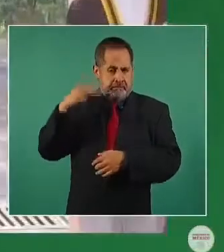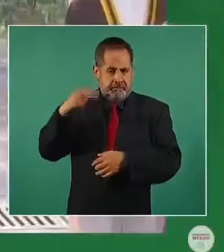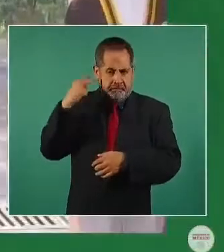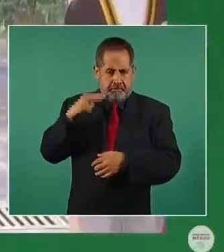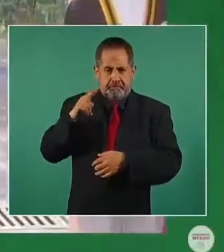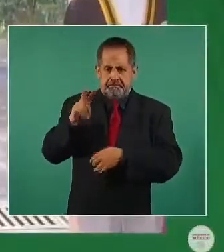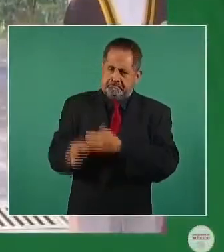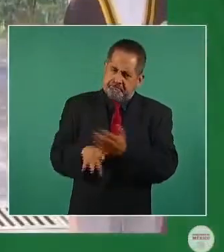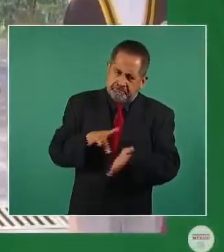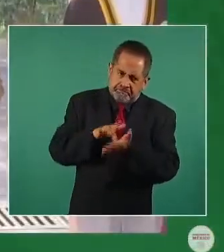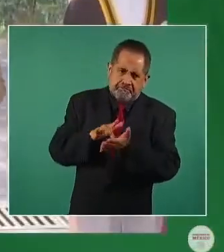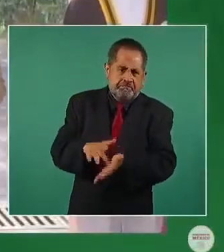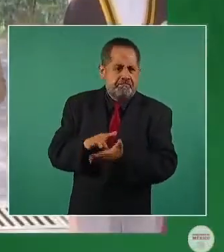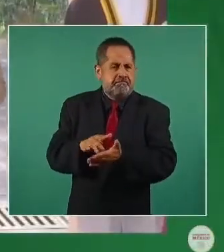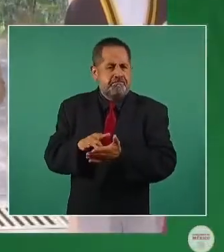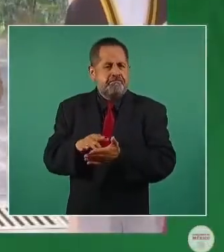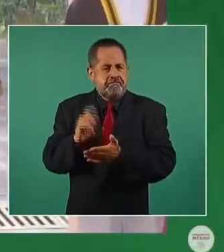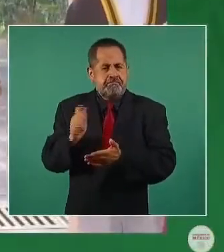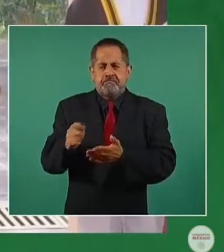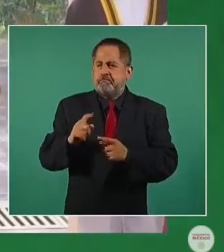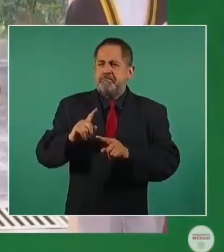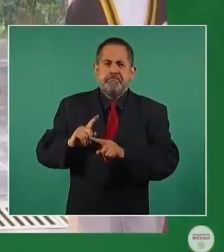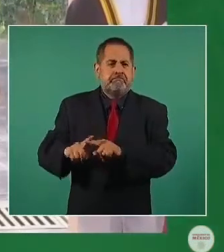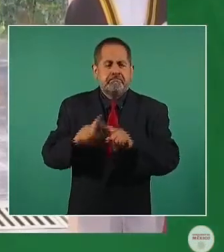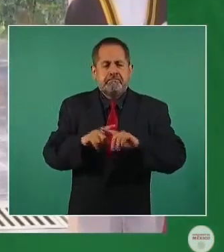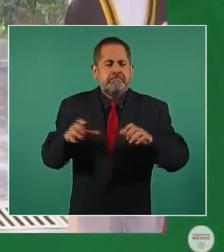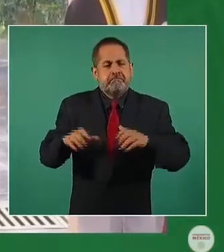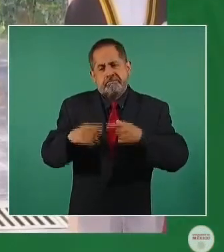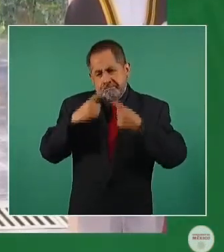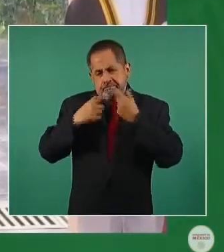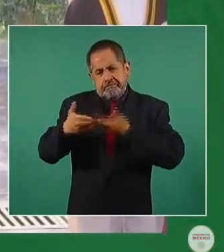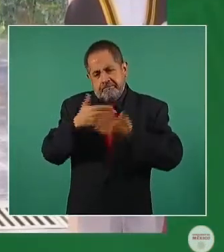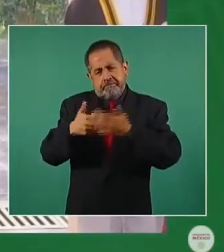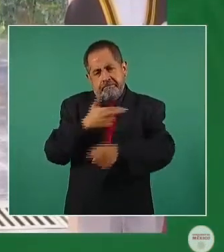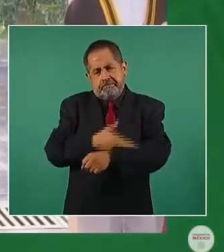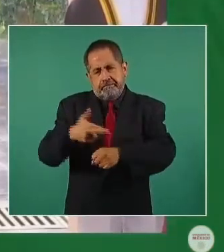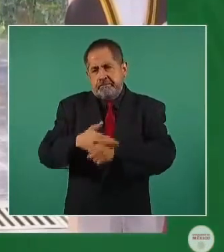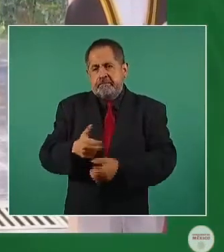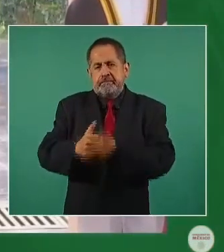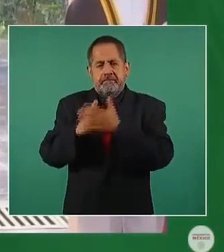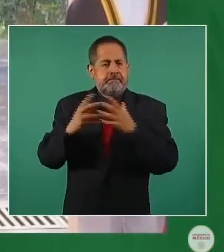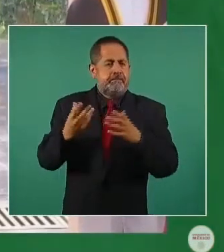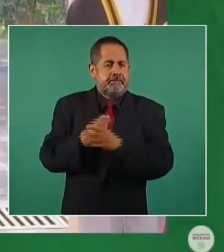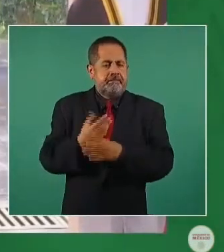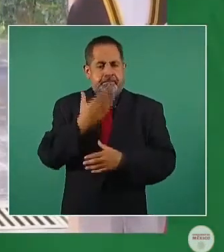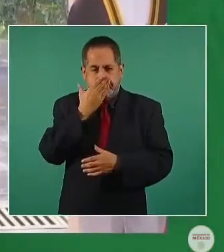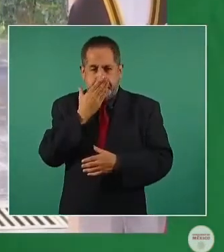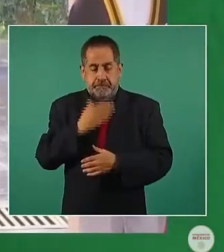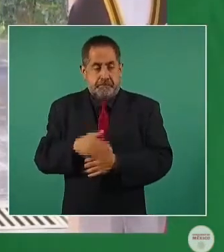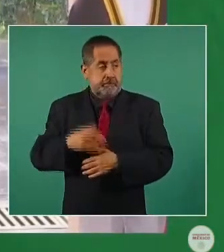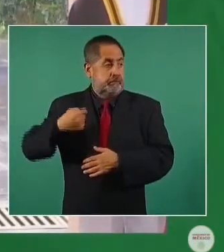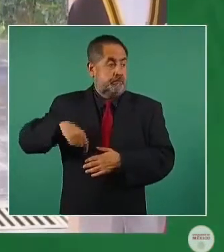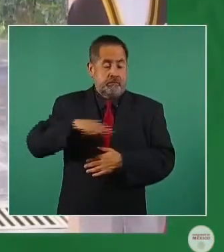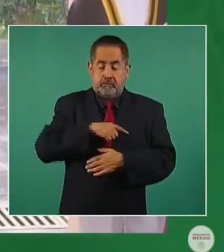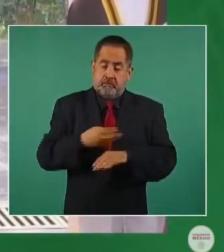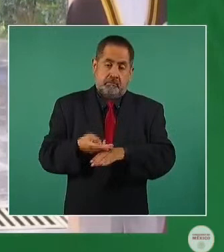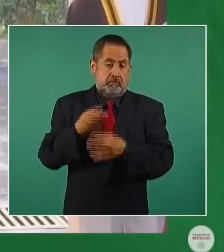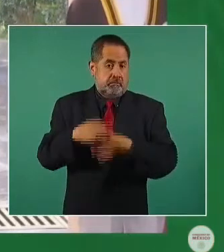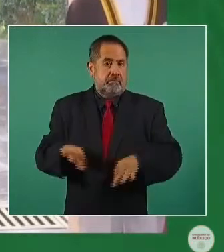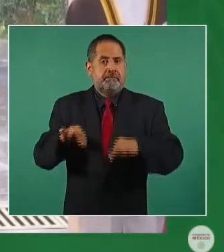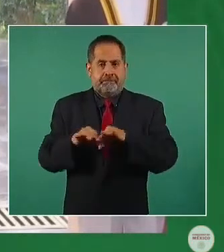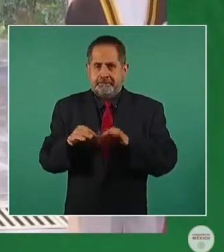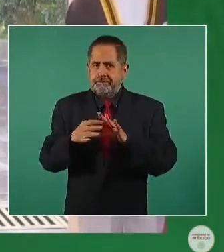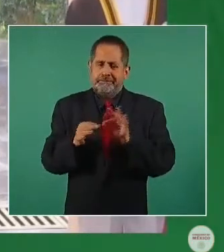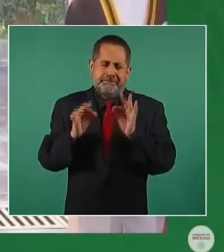estamos apoyando con todo lo que tenemos para este regreso a clases. Para nosotros es muy